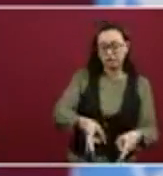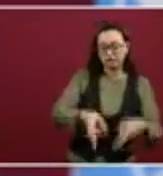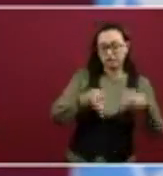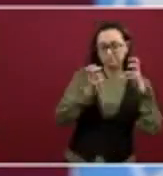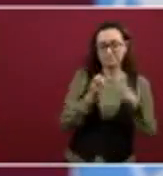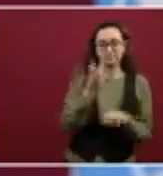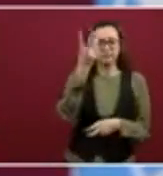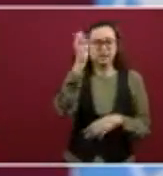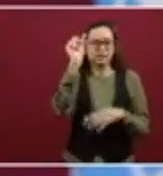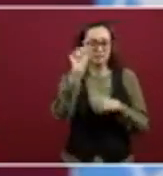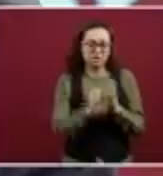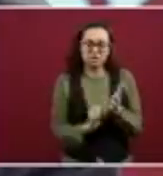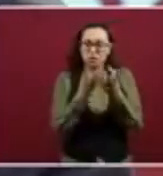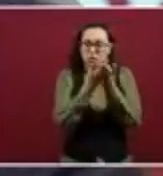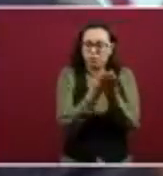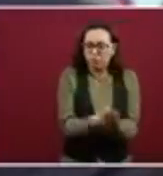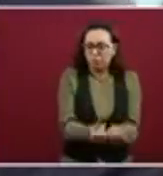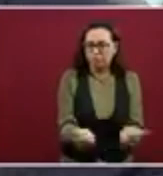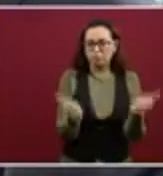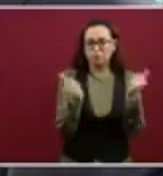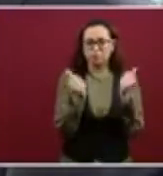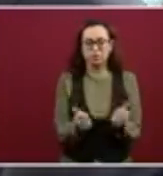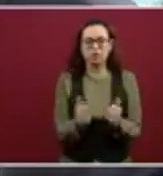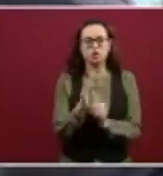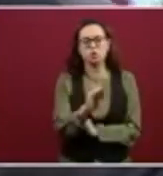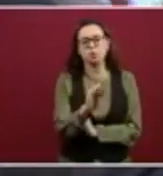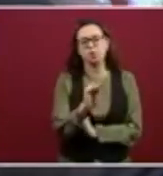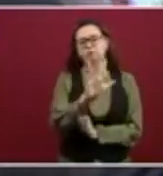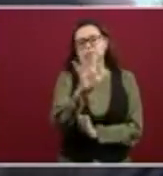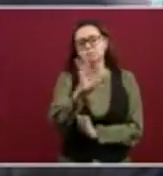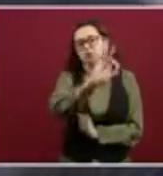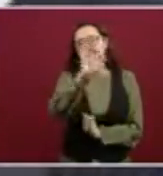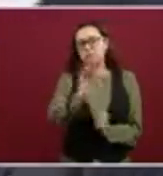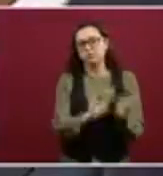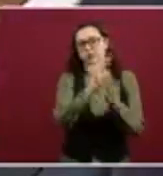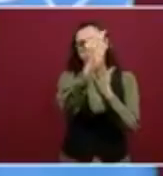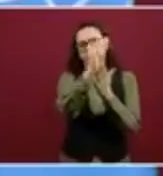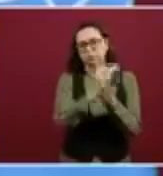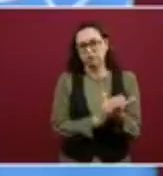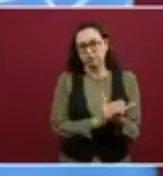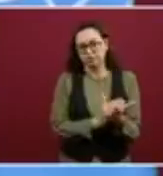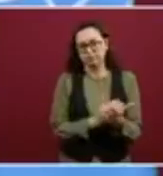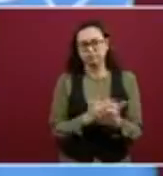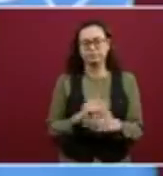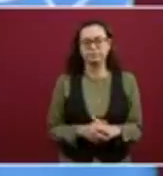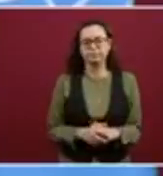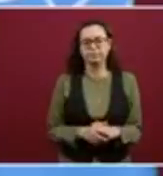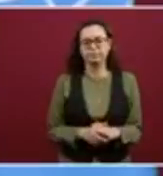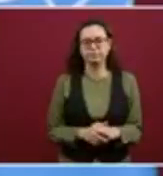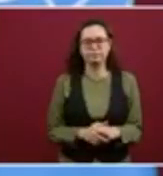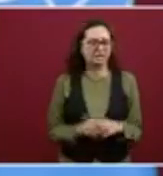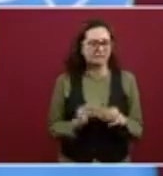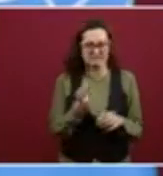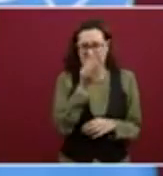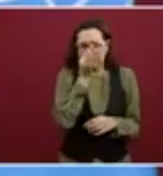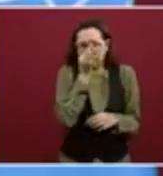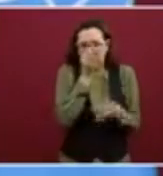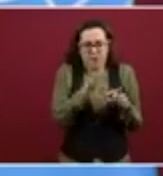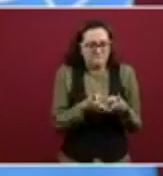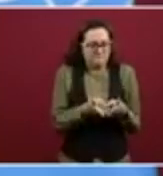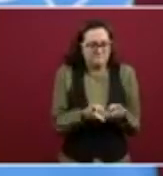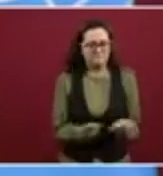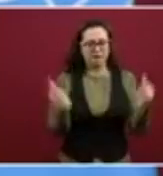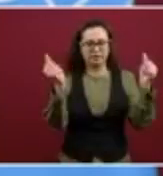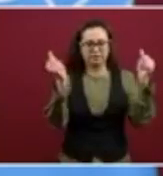se redujo en un 95%, casi desapareció.